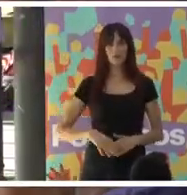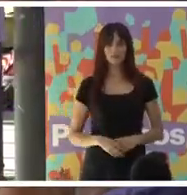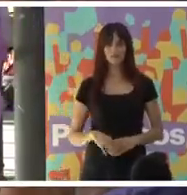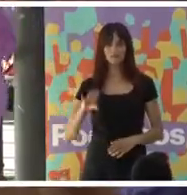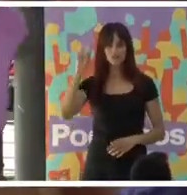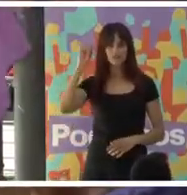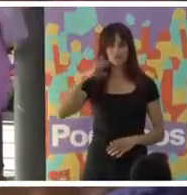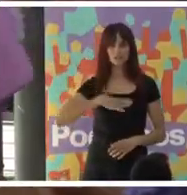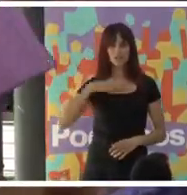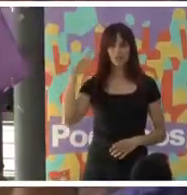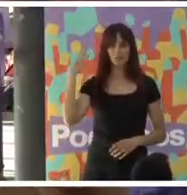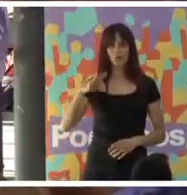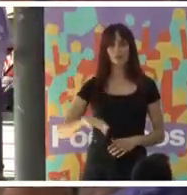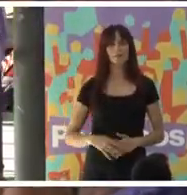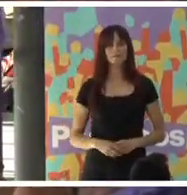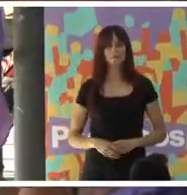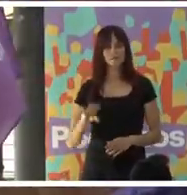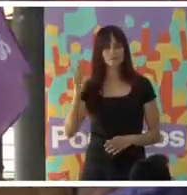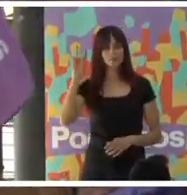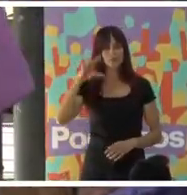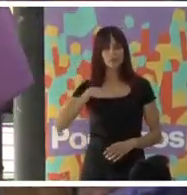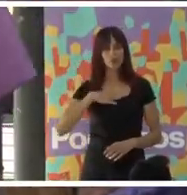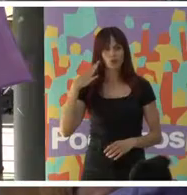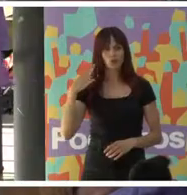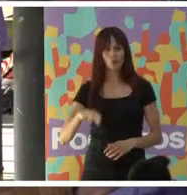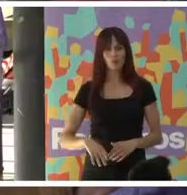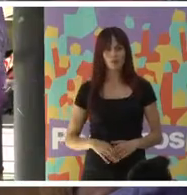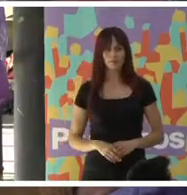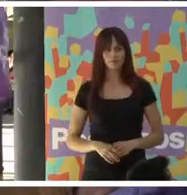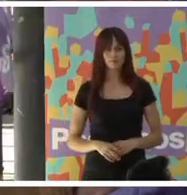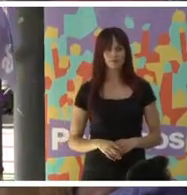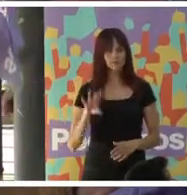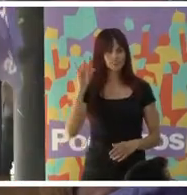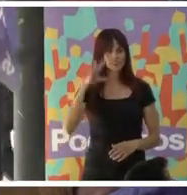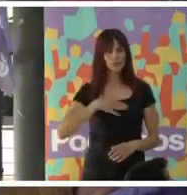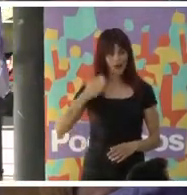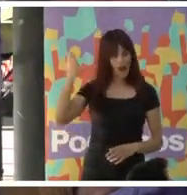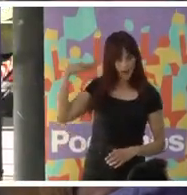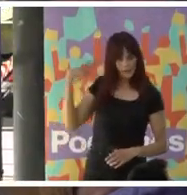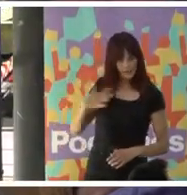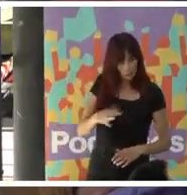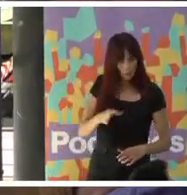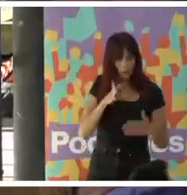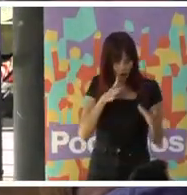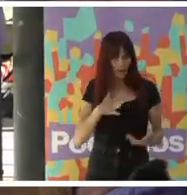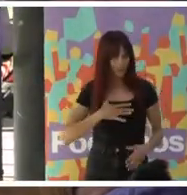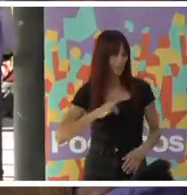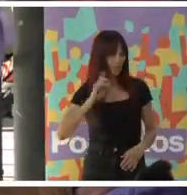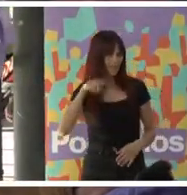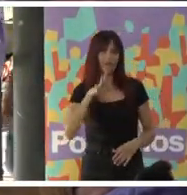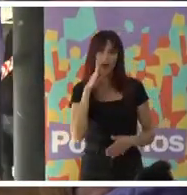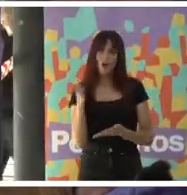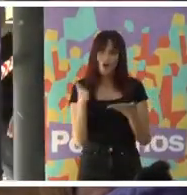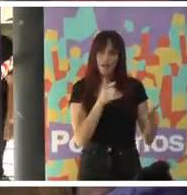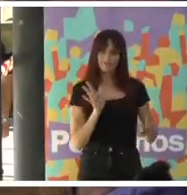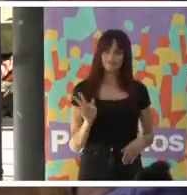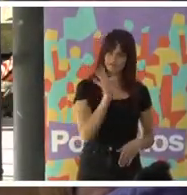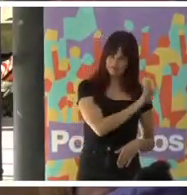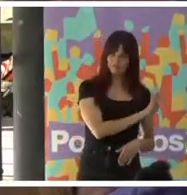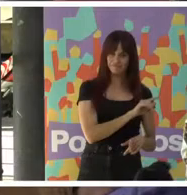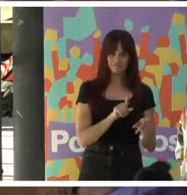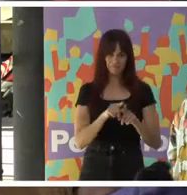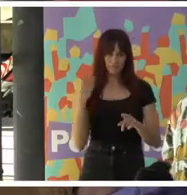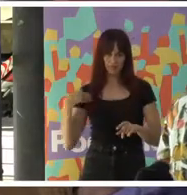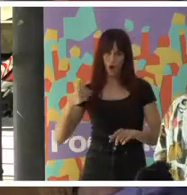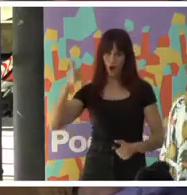¿Se pudo? Y se podrá. Y ahora os dejo con el verdadero azote